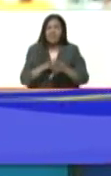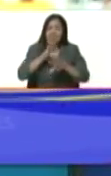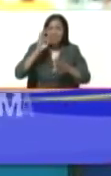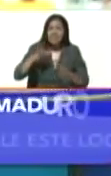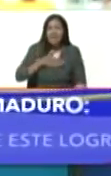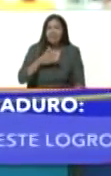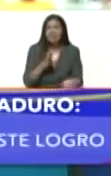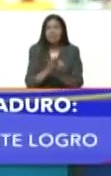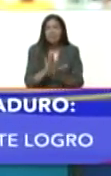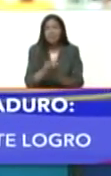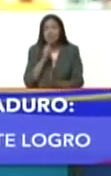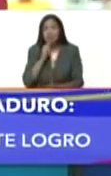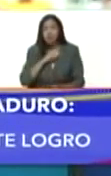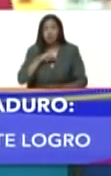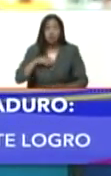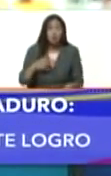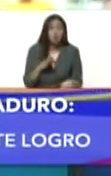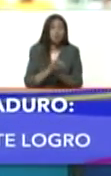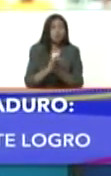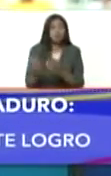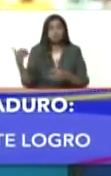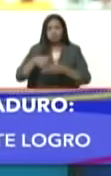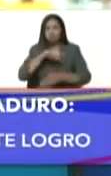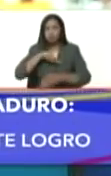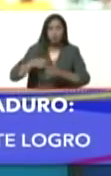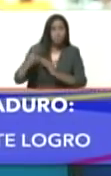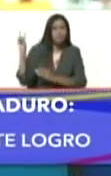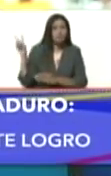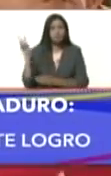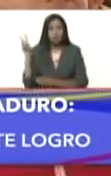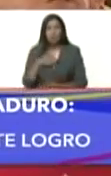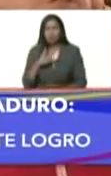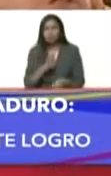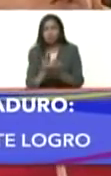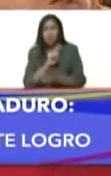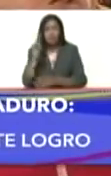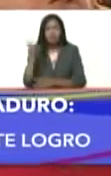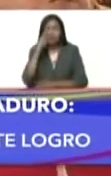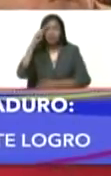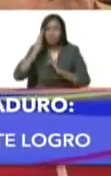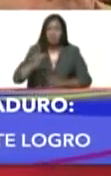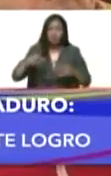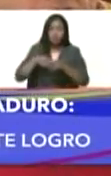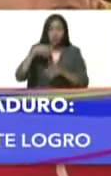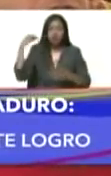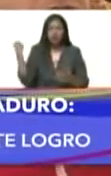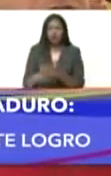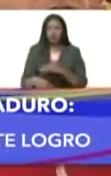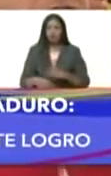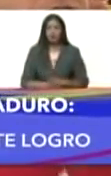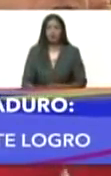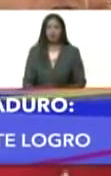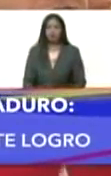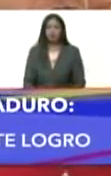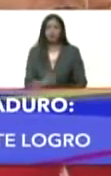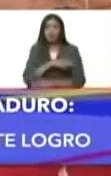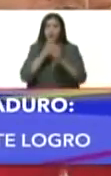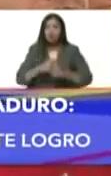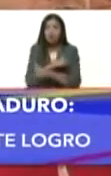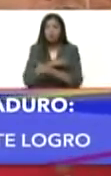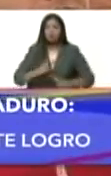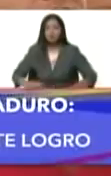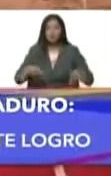quieto a quien quieto está. No te metas con Venezuela. A Venezuela se respeta, carajo. Fuerza Armada